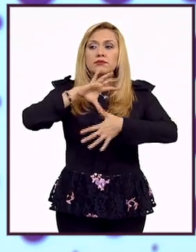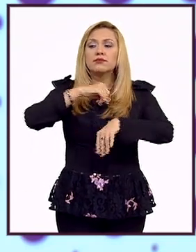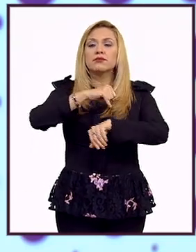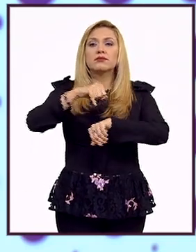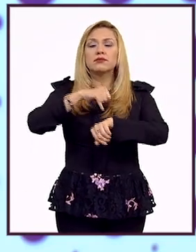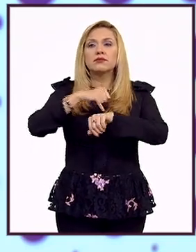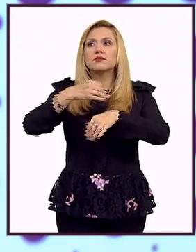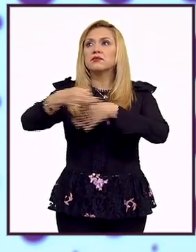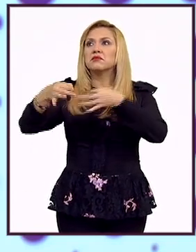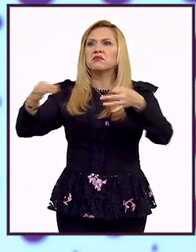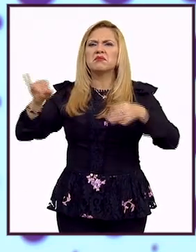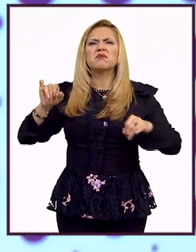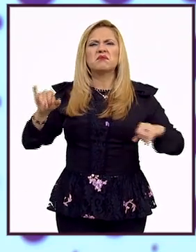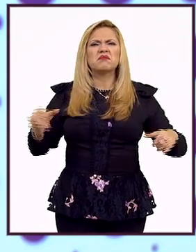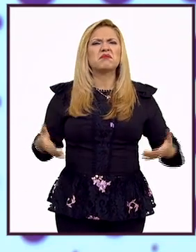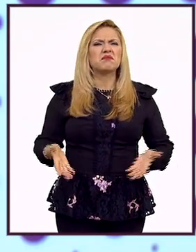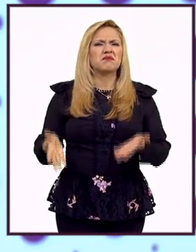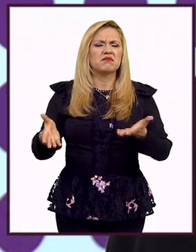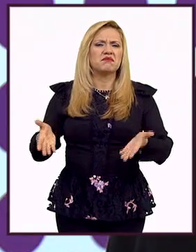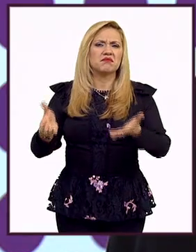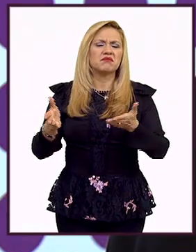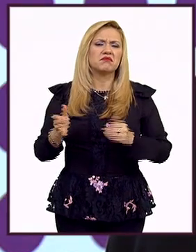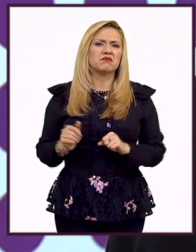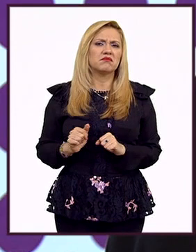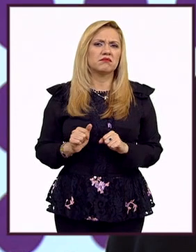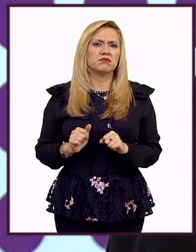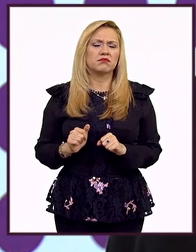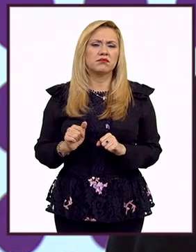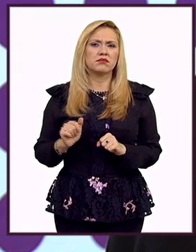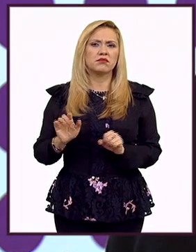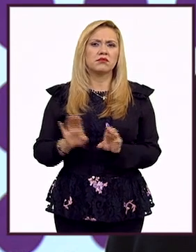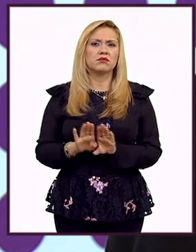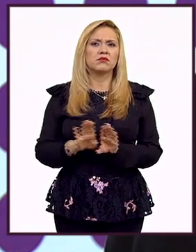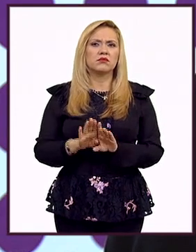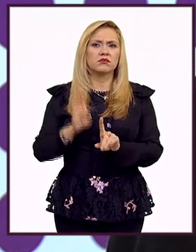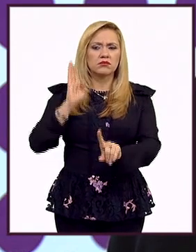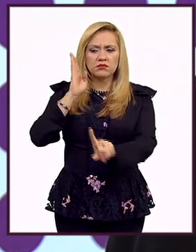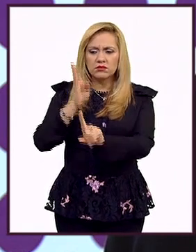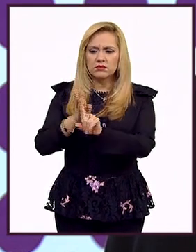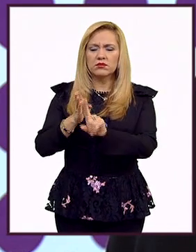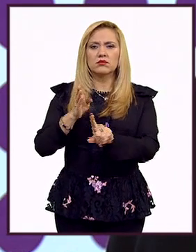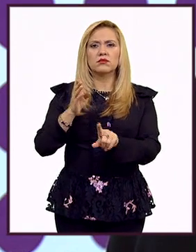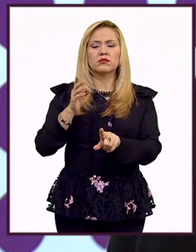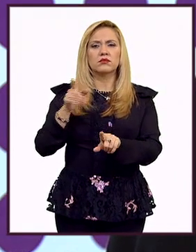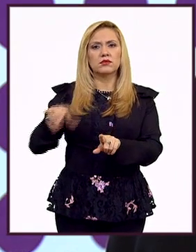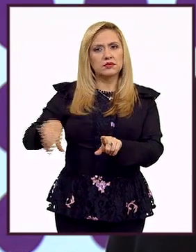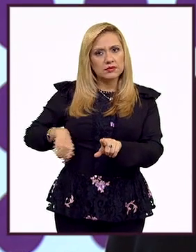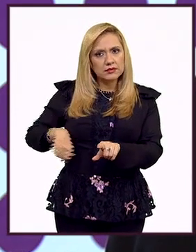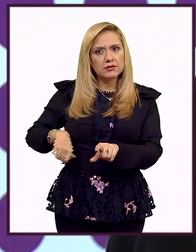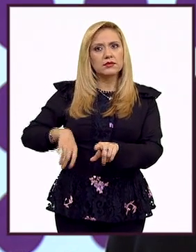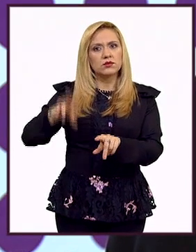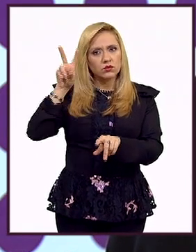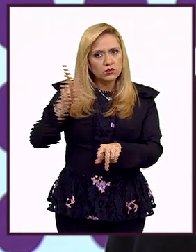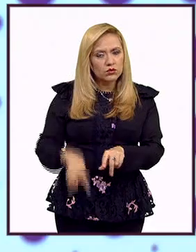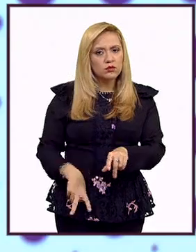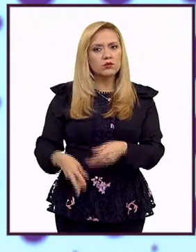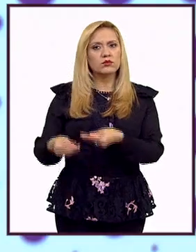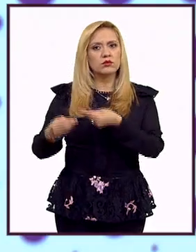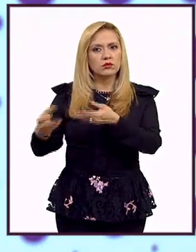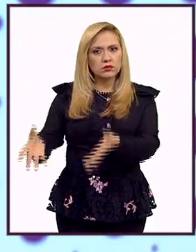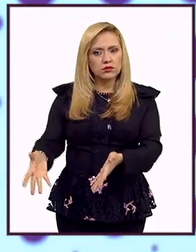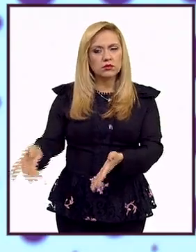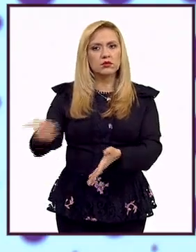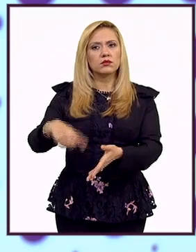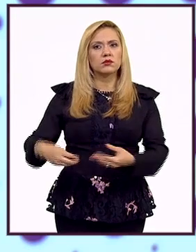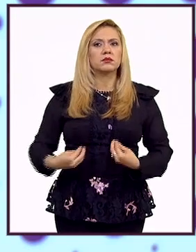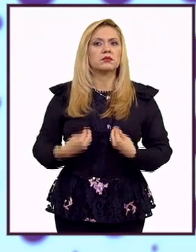no promueven o que no tienen un interés duro, digamos, diría yo, un interés fuerte en garantizarle a las comunidades